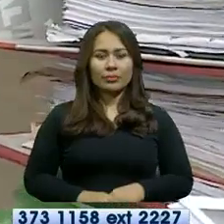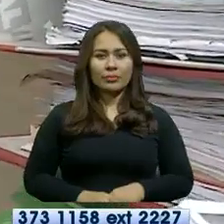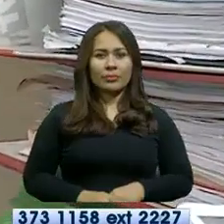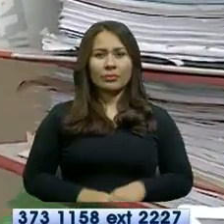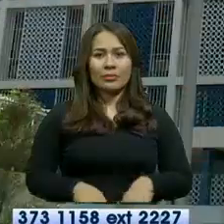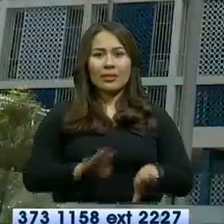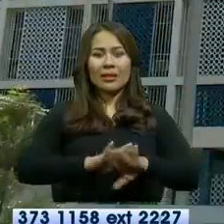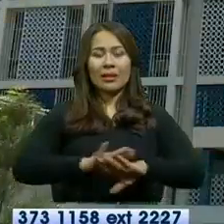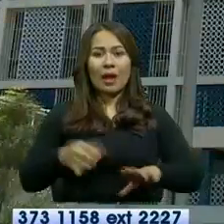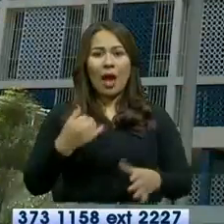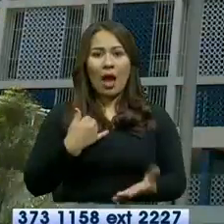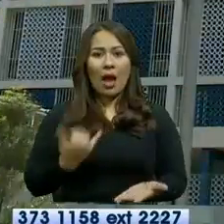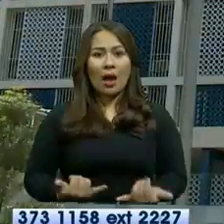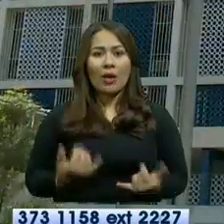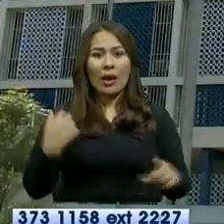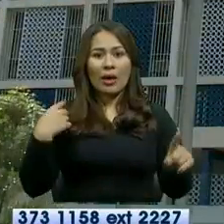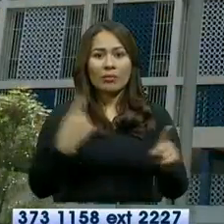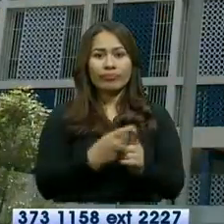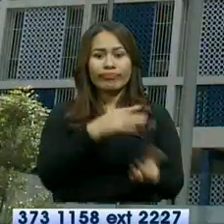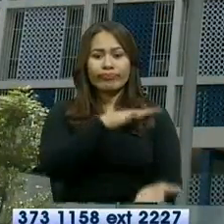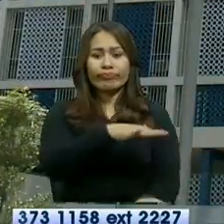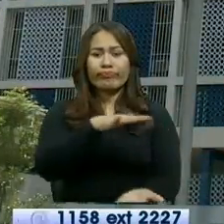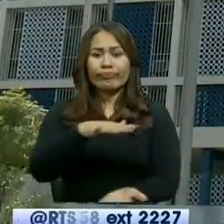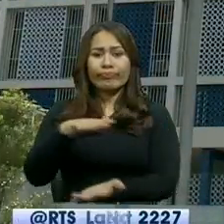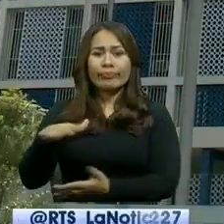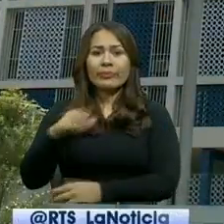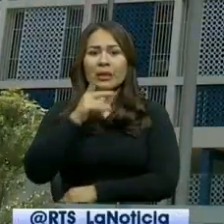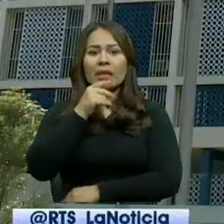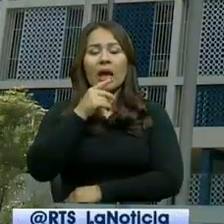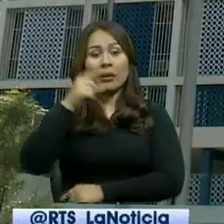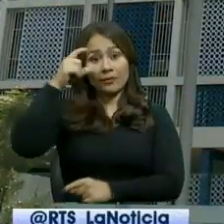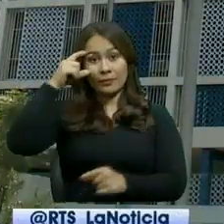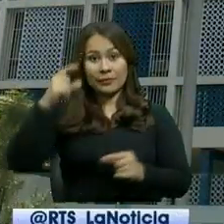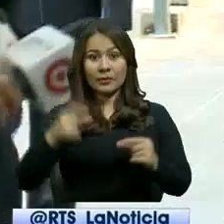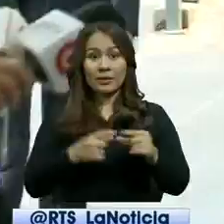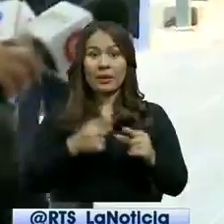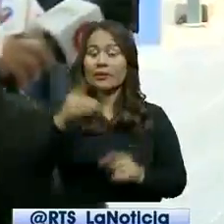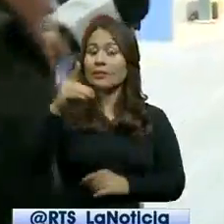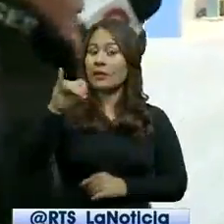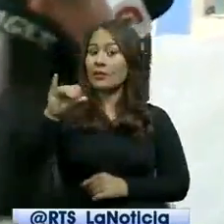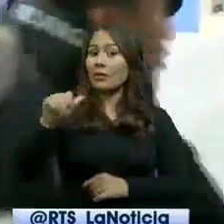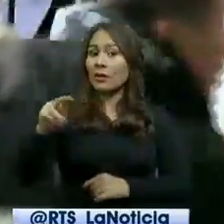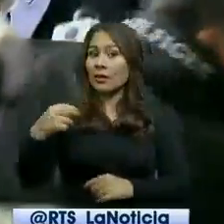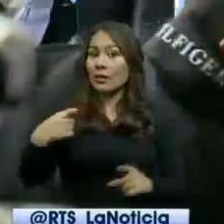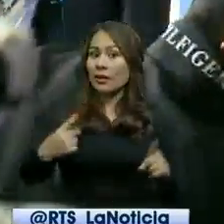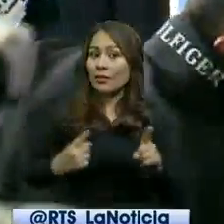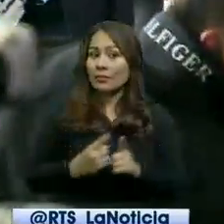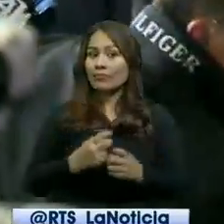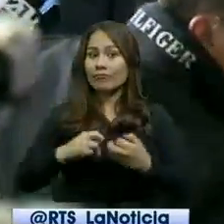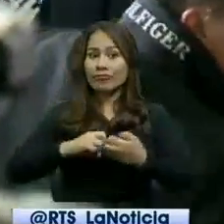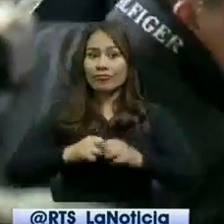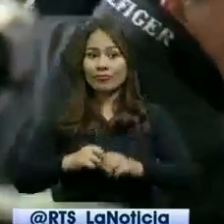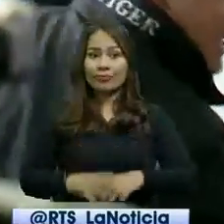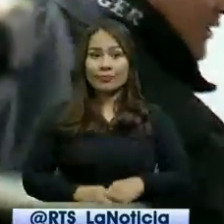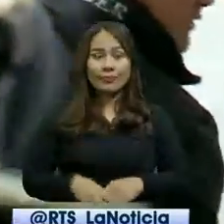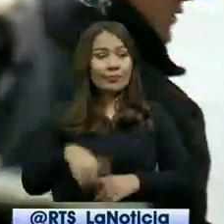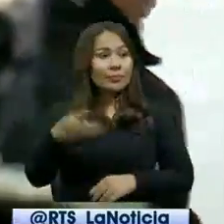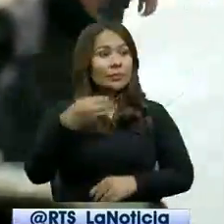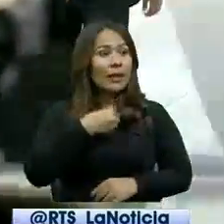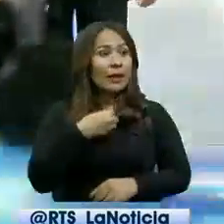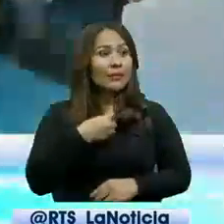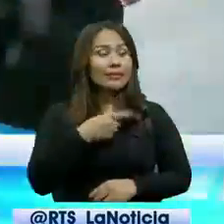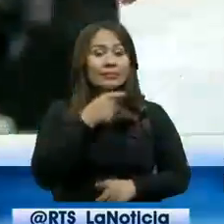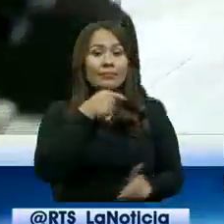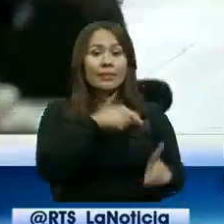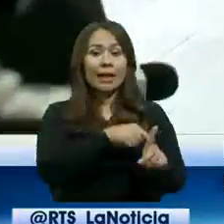Fueron 10 los indicios en los que se basó la fiscal Diana Salazar para vincular al vicepresidente Jorge Glass en el caso de Brecht, donde se investiga el presunto delito